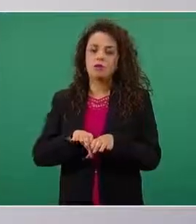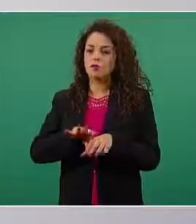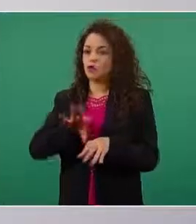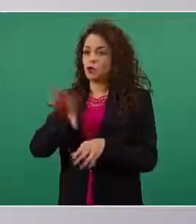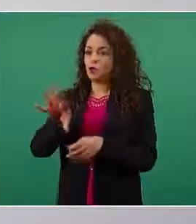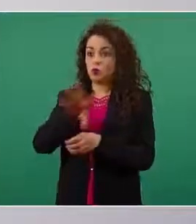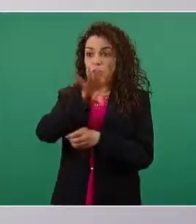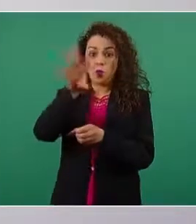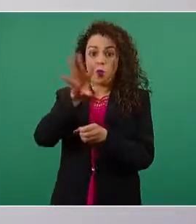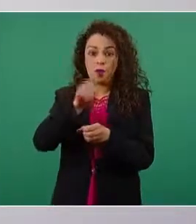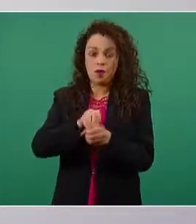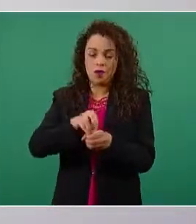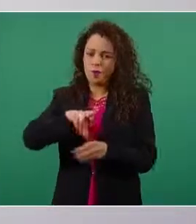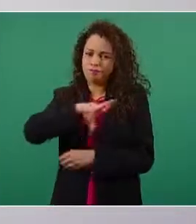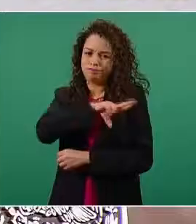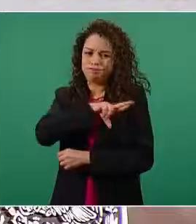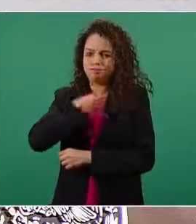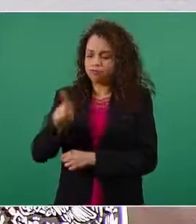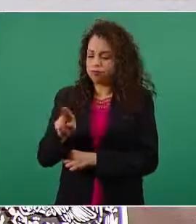generalizado.